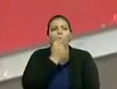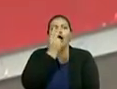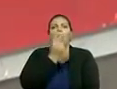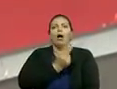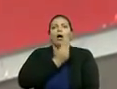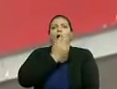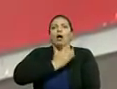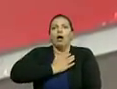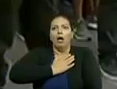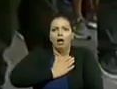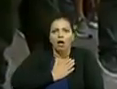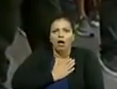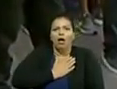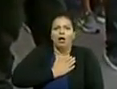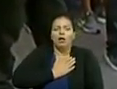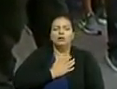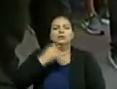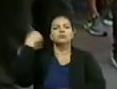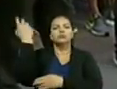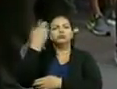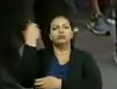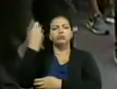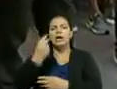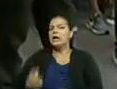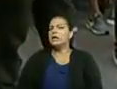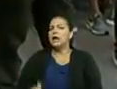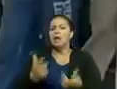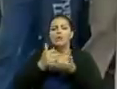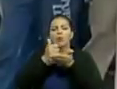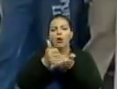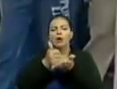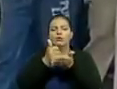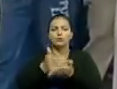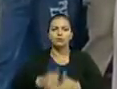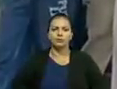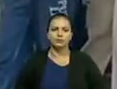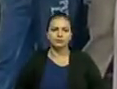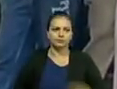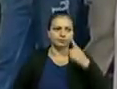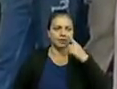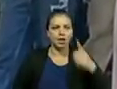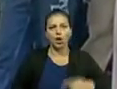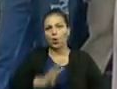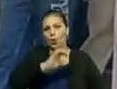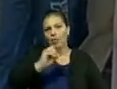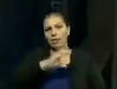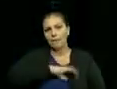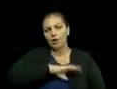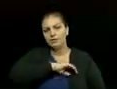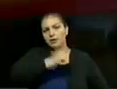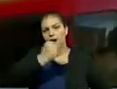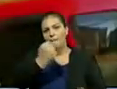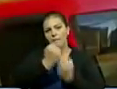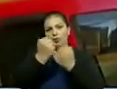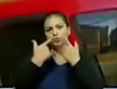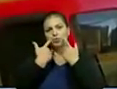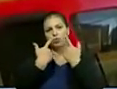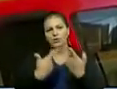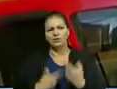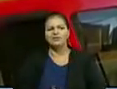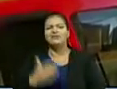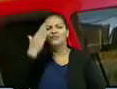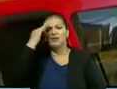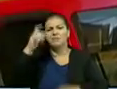emergencia también 40 policías del distrito 9 de octubre, pues, en tiempos de paros. A los curiosos, que algunos